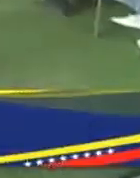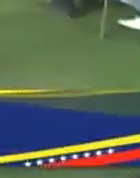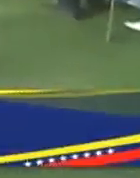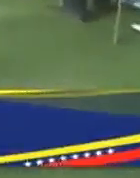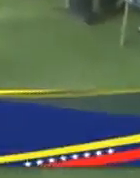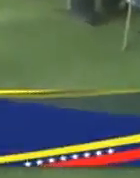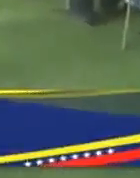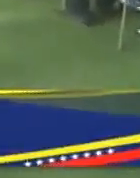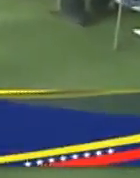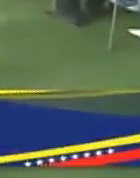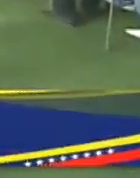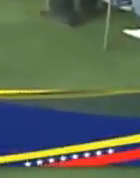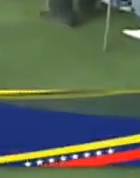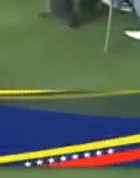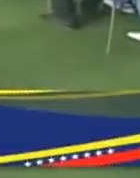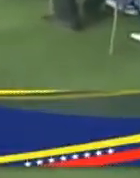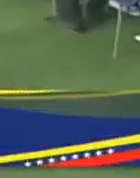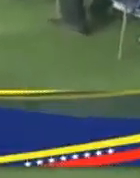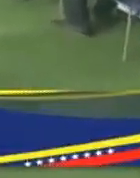vivir